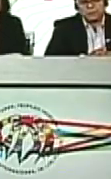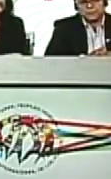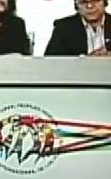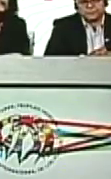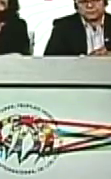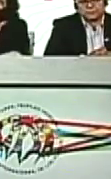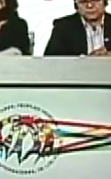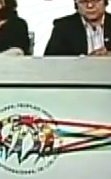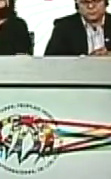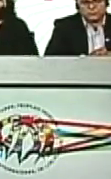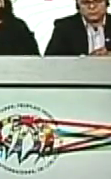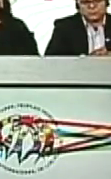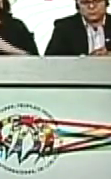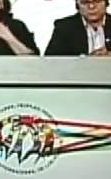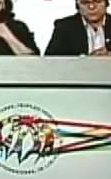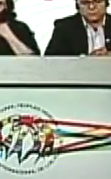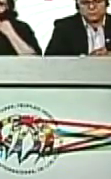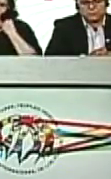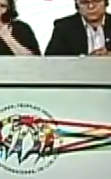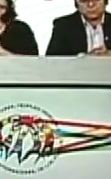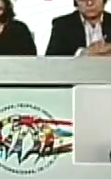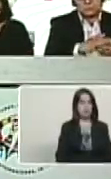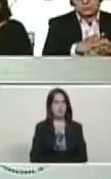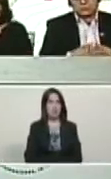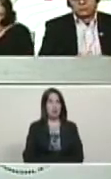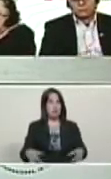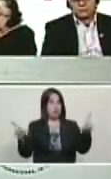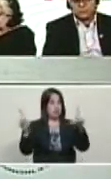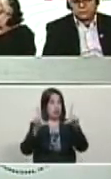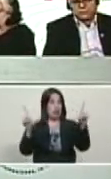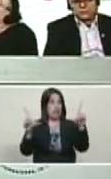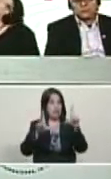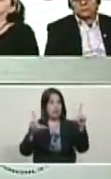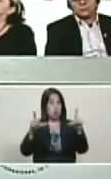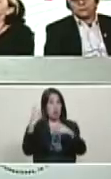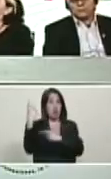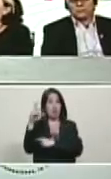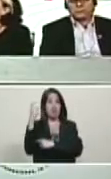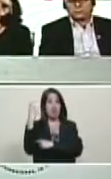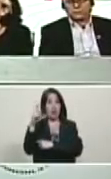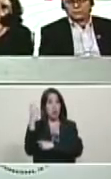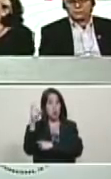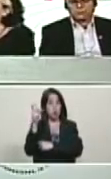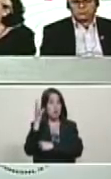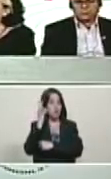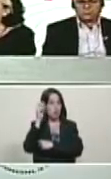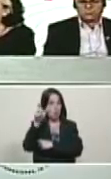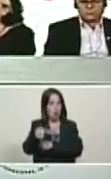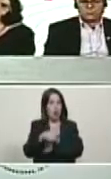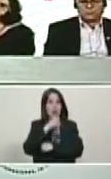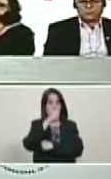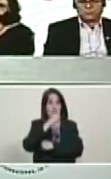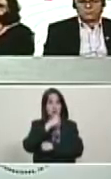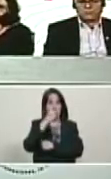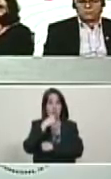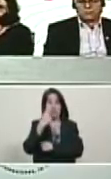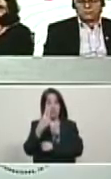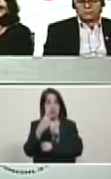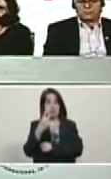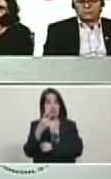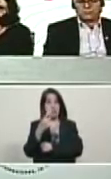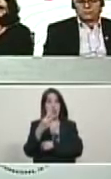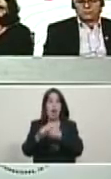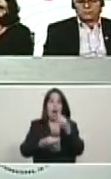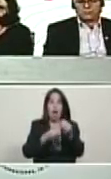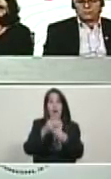propia esta es la tele cúcuta o sea televisora como ustedes pueden ver a la periodista justificando diciendo aquí están